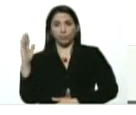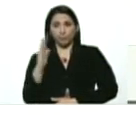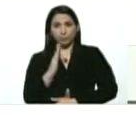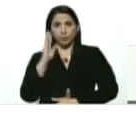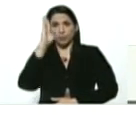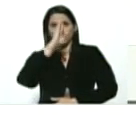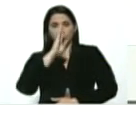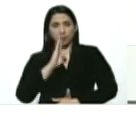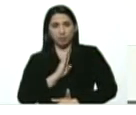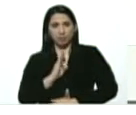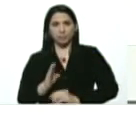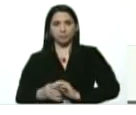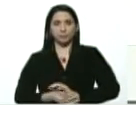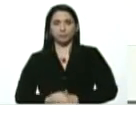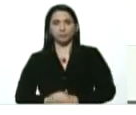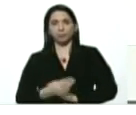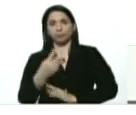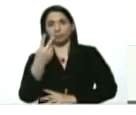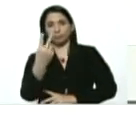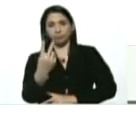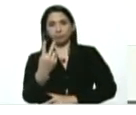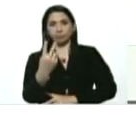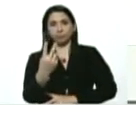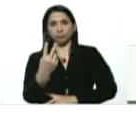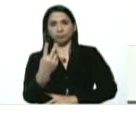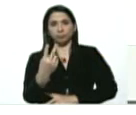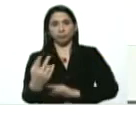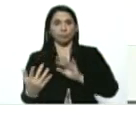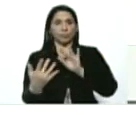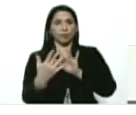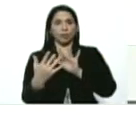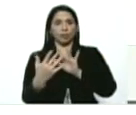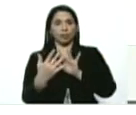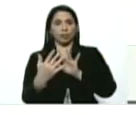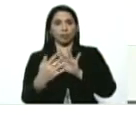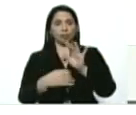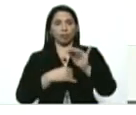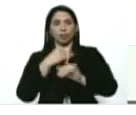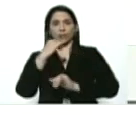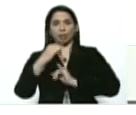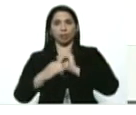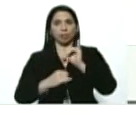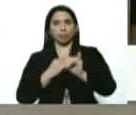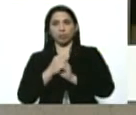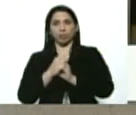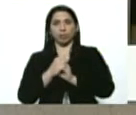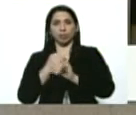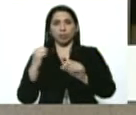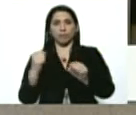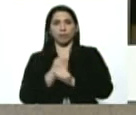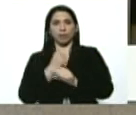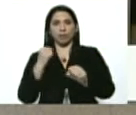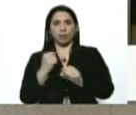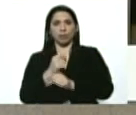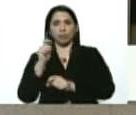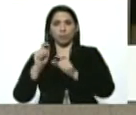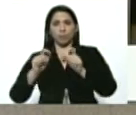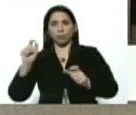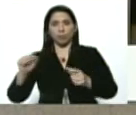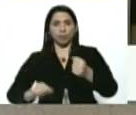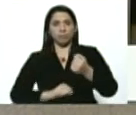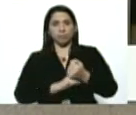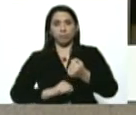procedente de brasil y 2 por contacto internacional de trabajadores y personal de apoyo